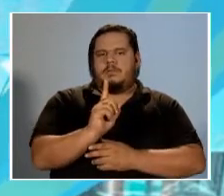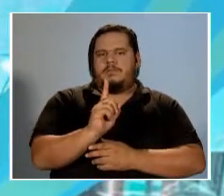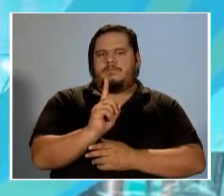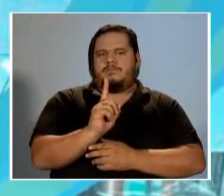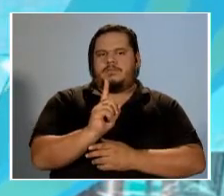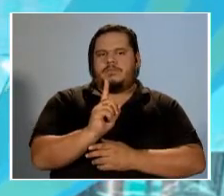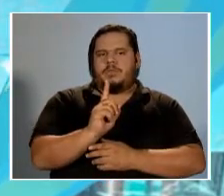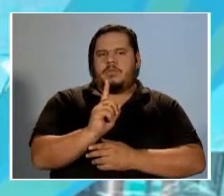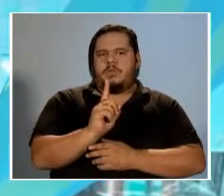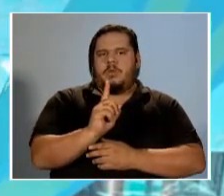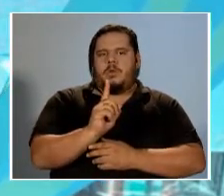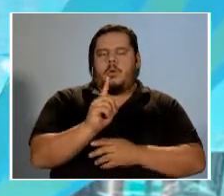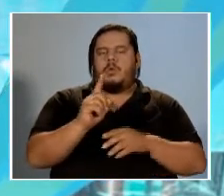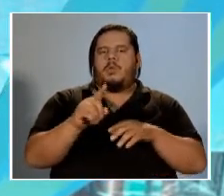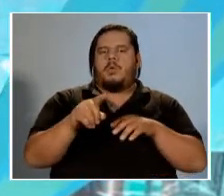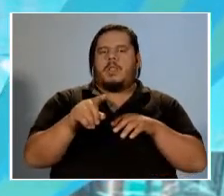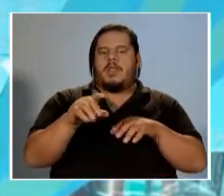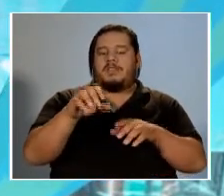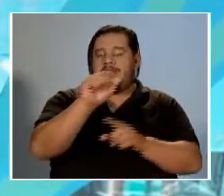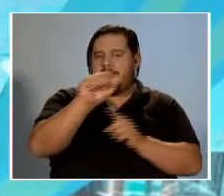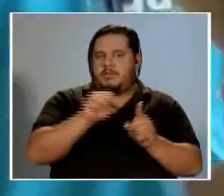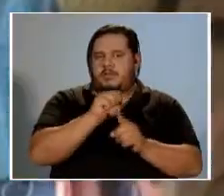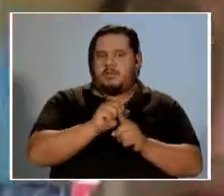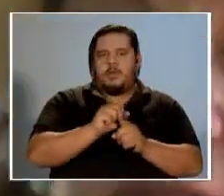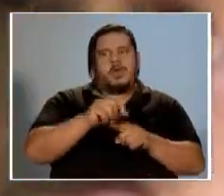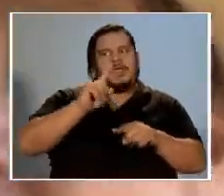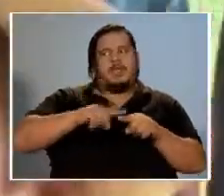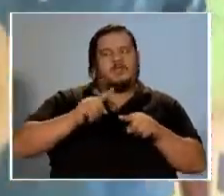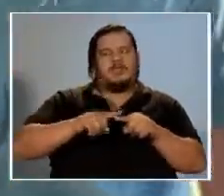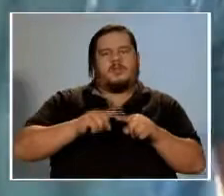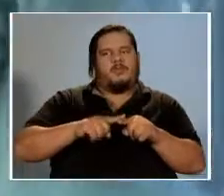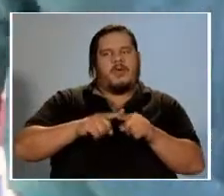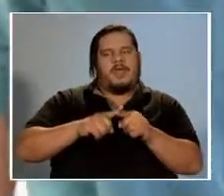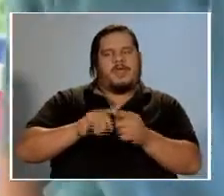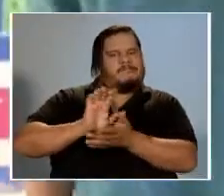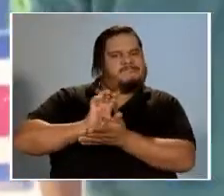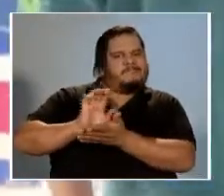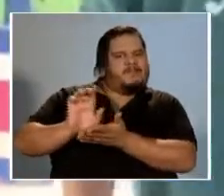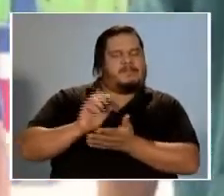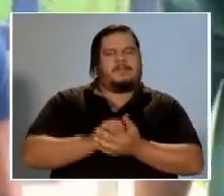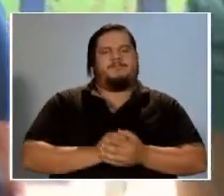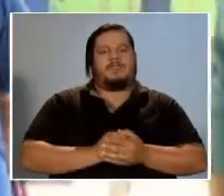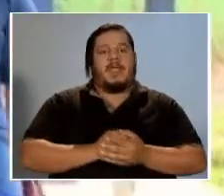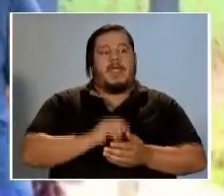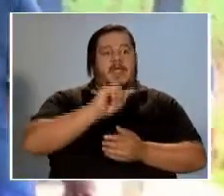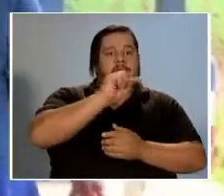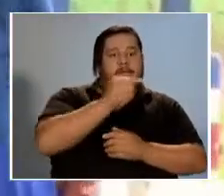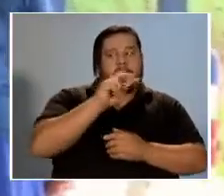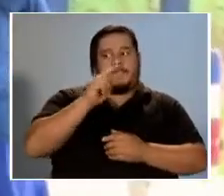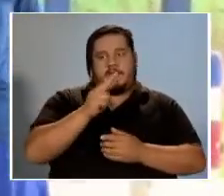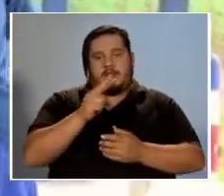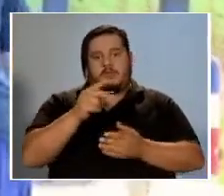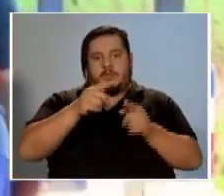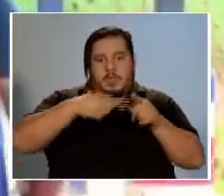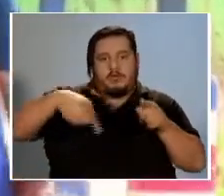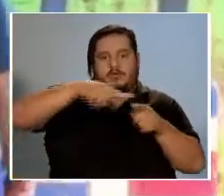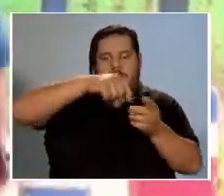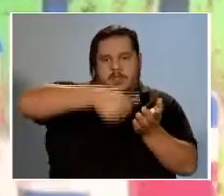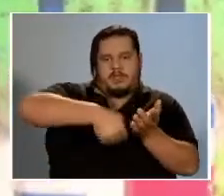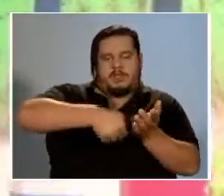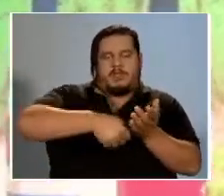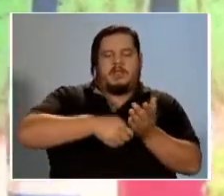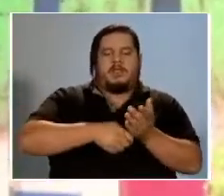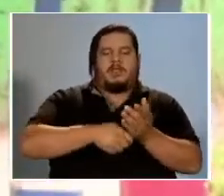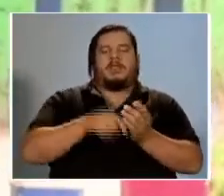un acto que no se puede obviar o subsanar. La reducción del plazo entre la primera y segunda ronda electoral fija en un mes